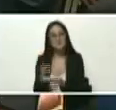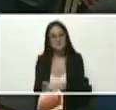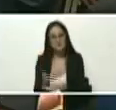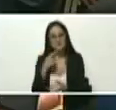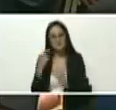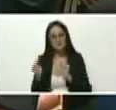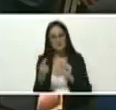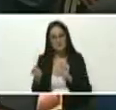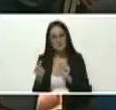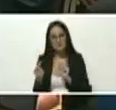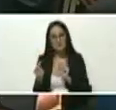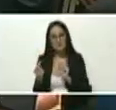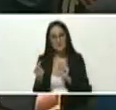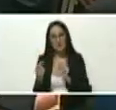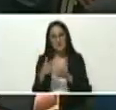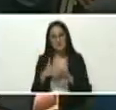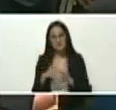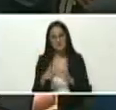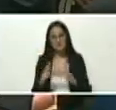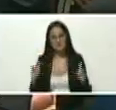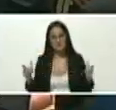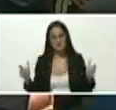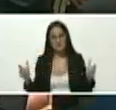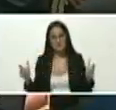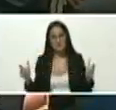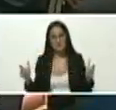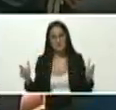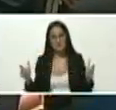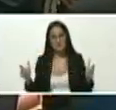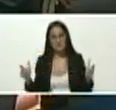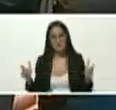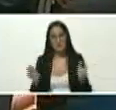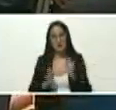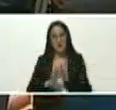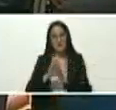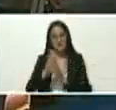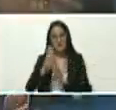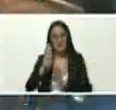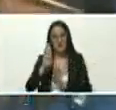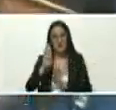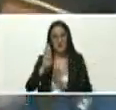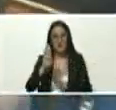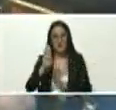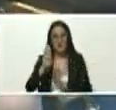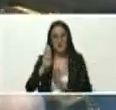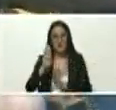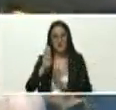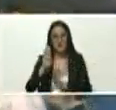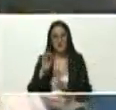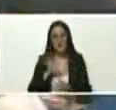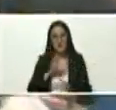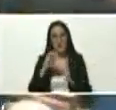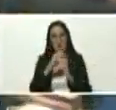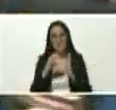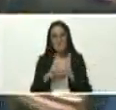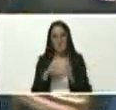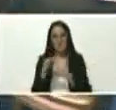plantearnos, como lo hemos conversado, la expansión, el el crecimiento de la OPEP